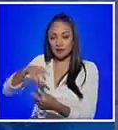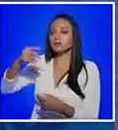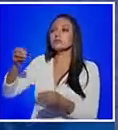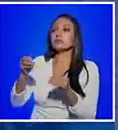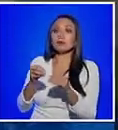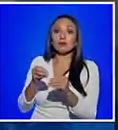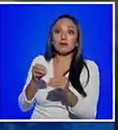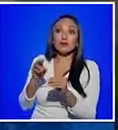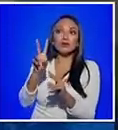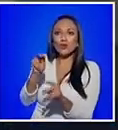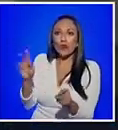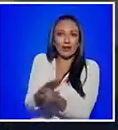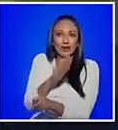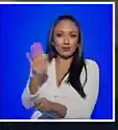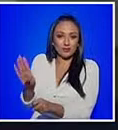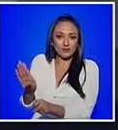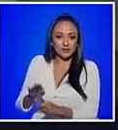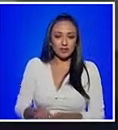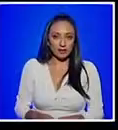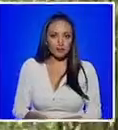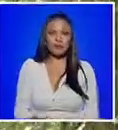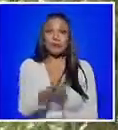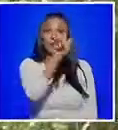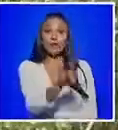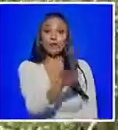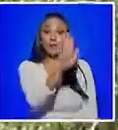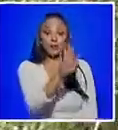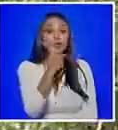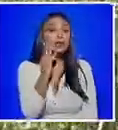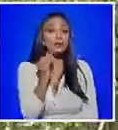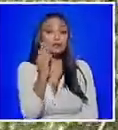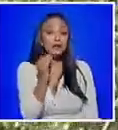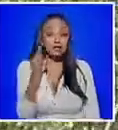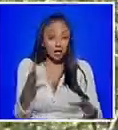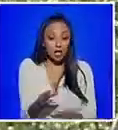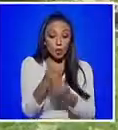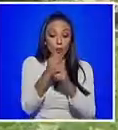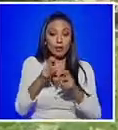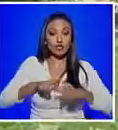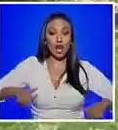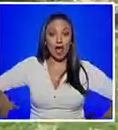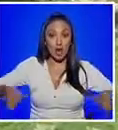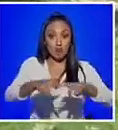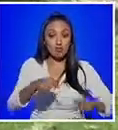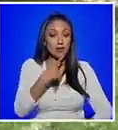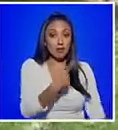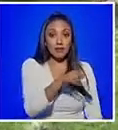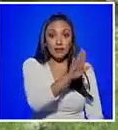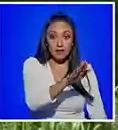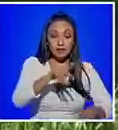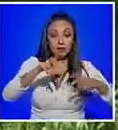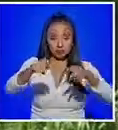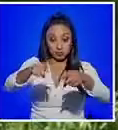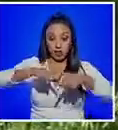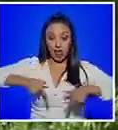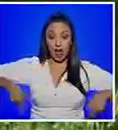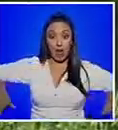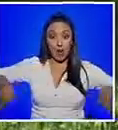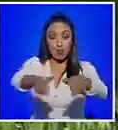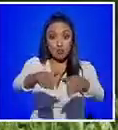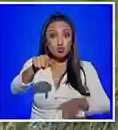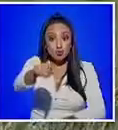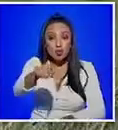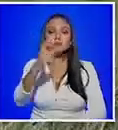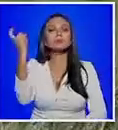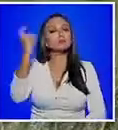las adecuadas. Por su parte, Javier Jaramillo, experto en recuperación de lagunas, asegura que en Yaguarcocha es urgente